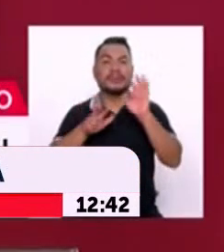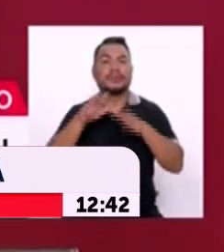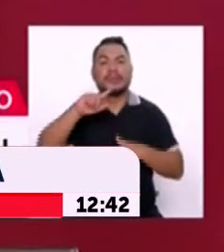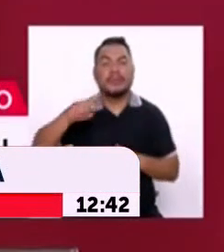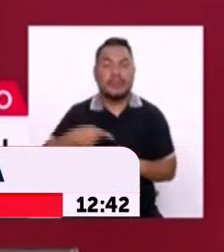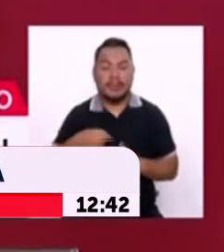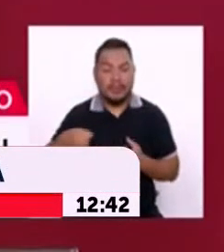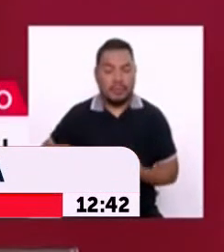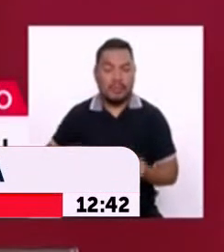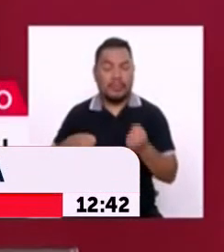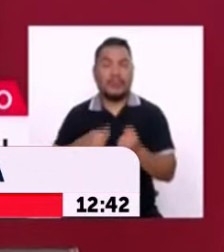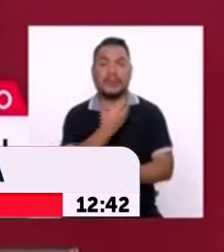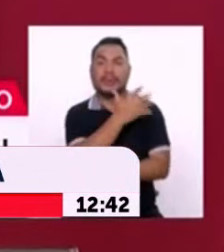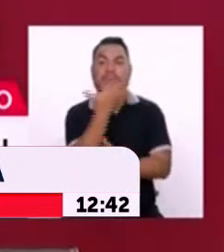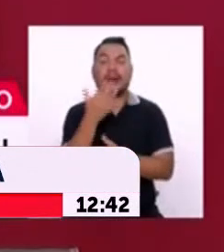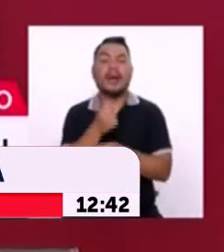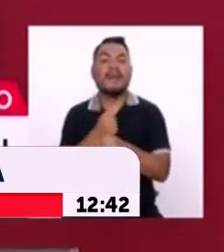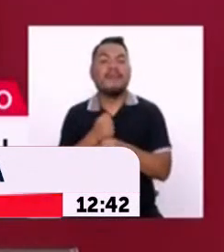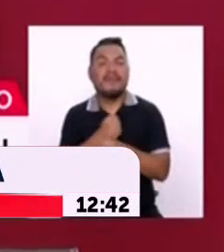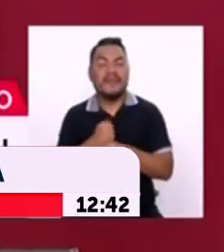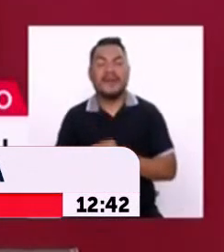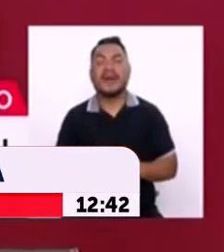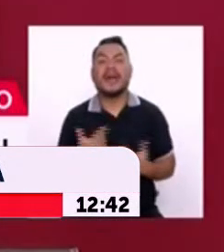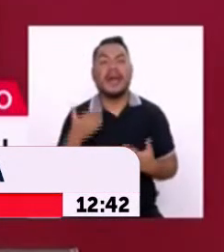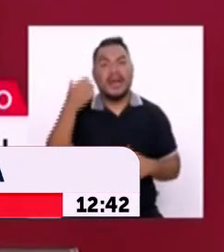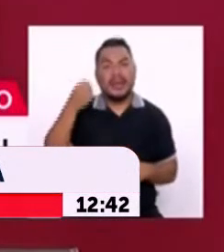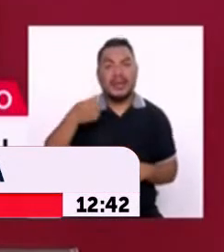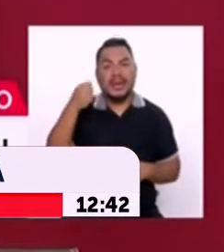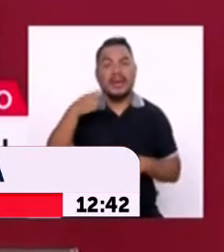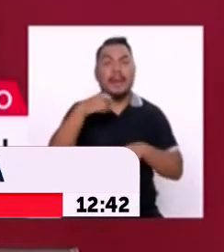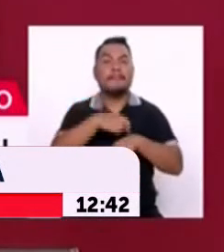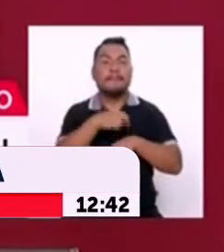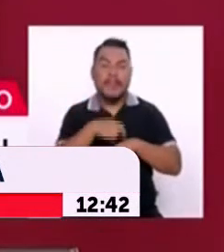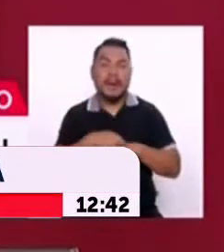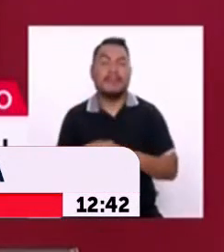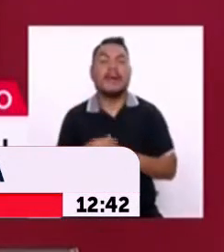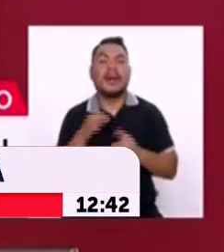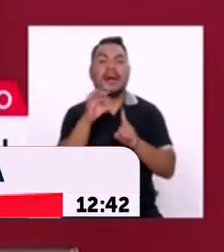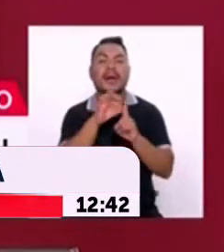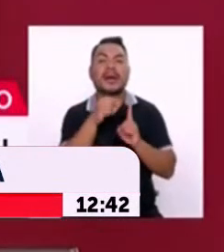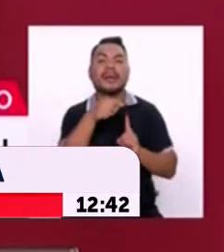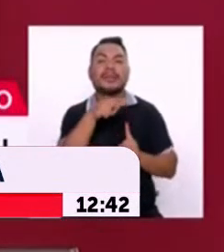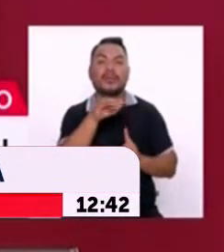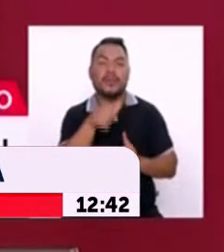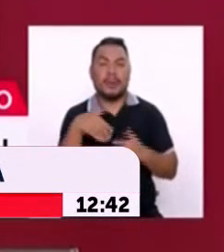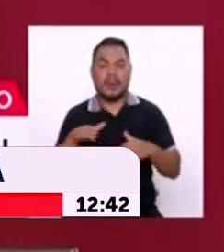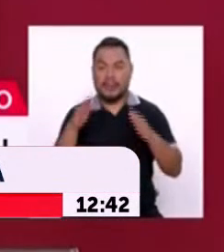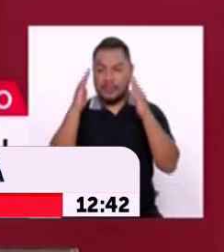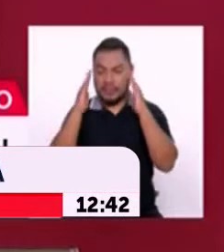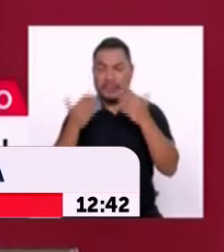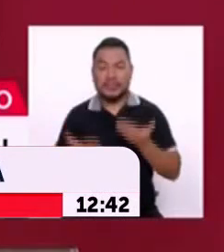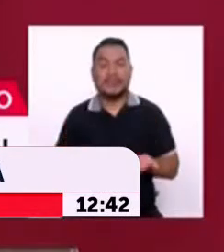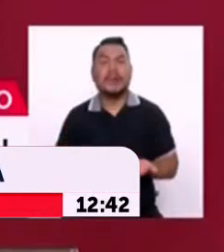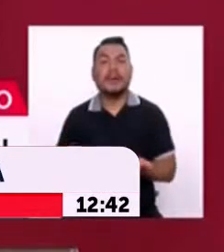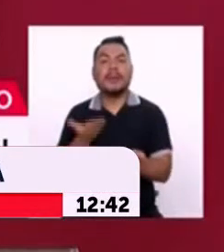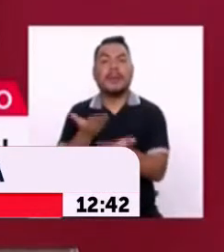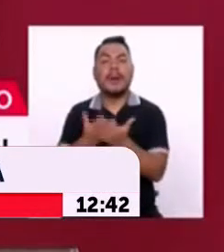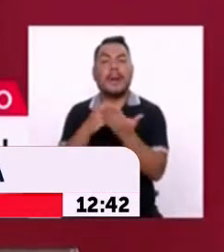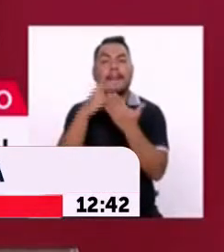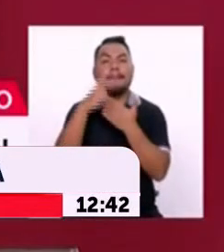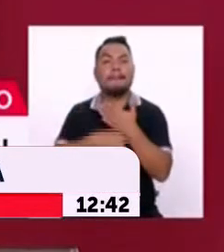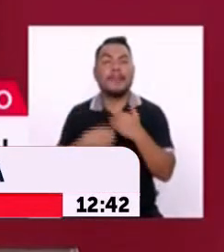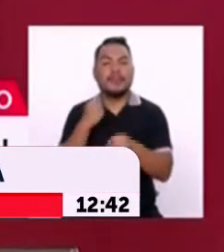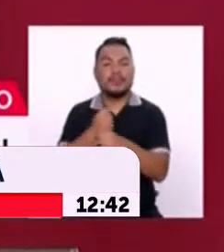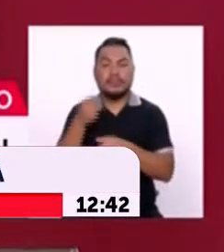de 13.000 productores agrarios de café, leche, papa y quinoa fueron atendidos con planes de